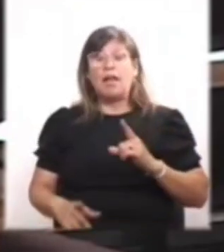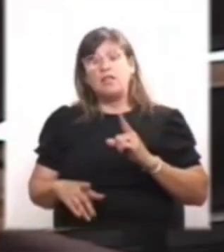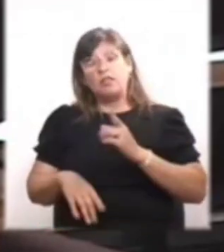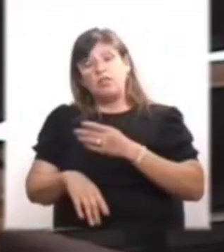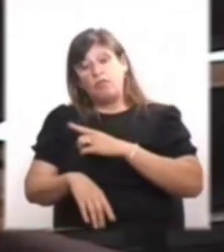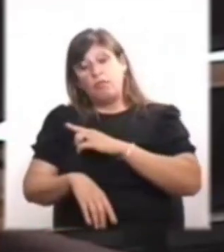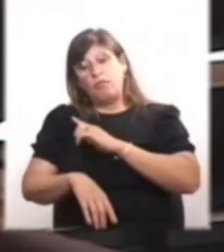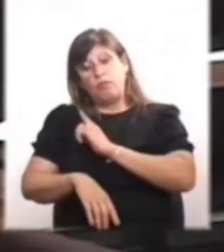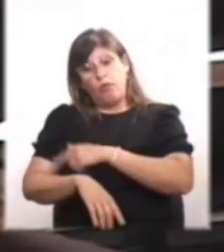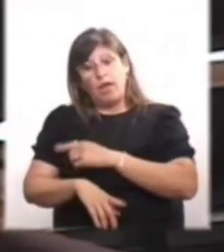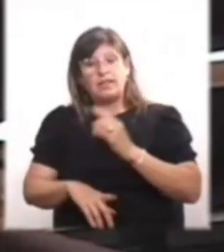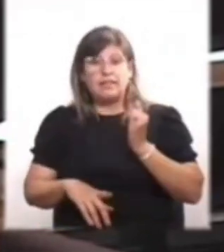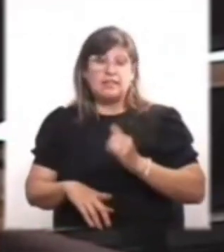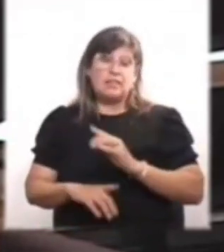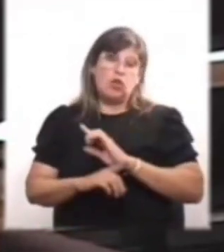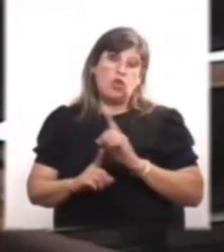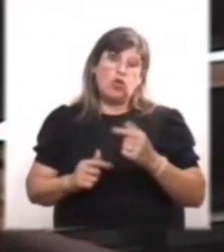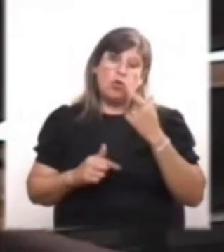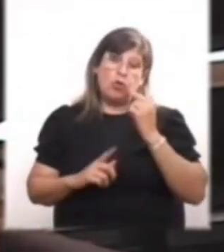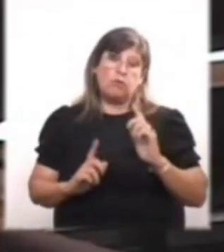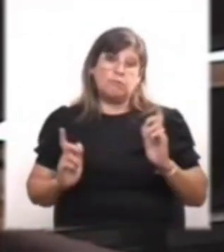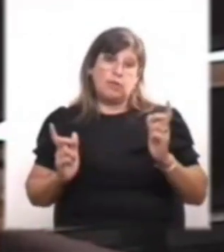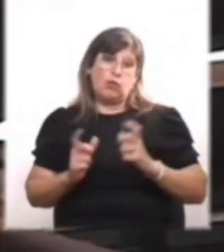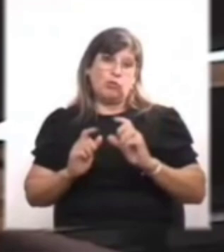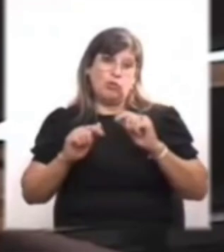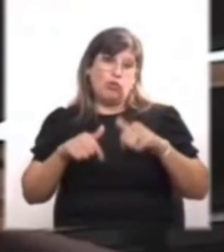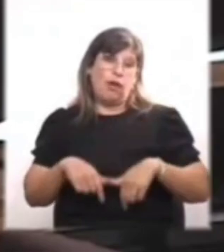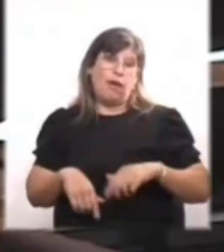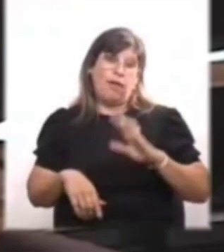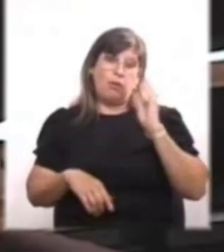que hubo en los integrantes de la comisión en diputados para